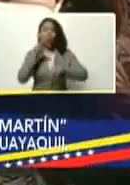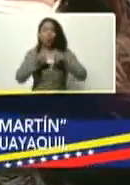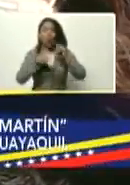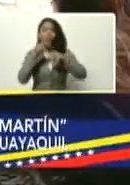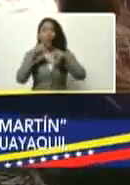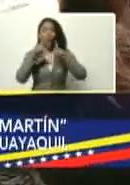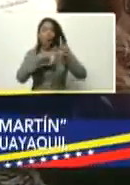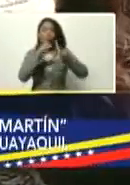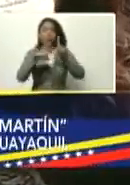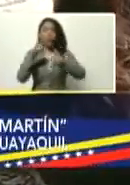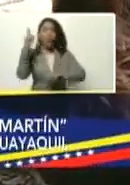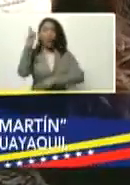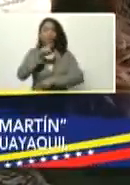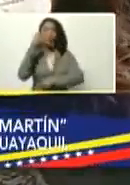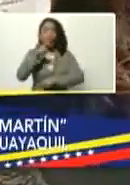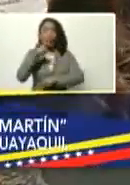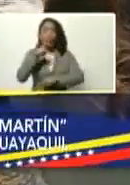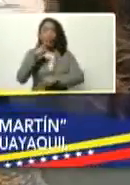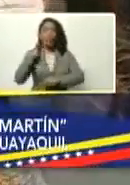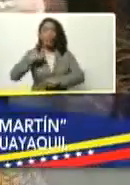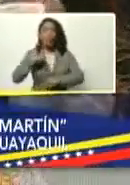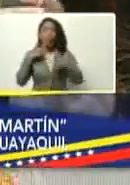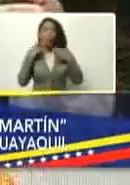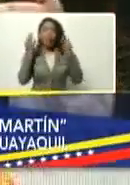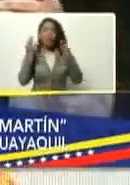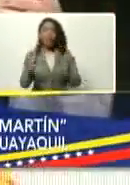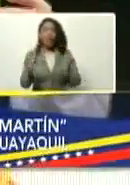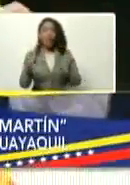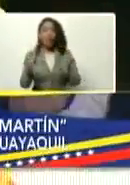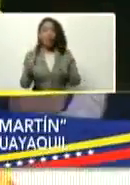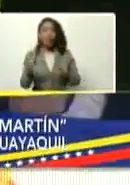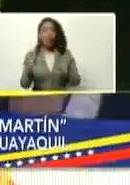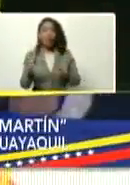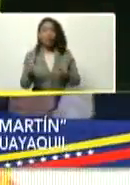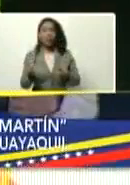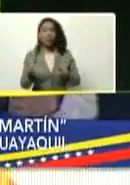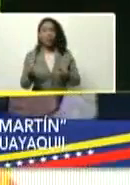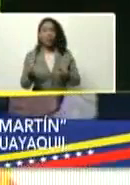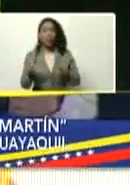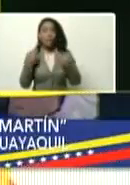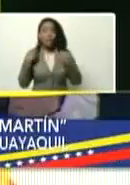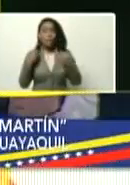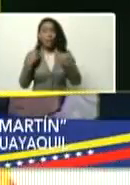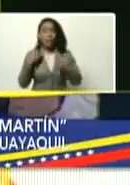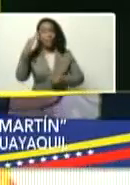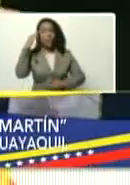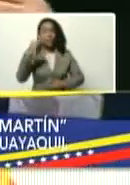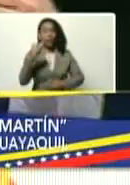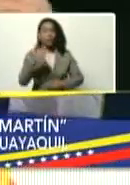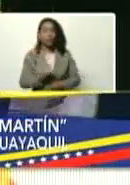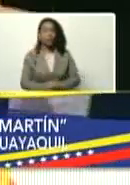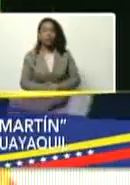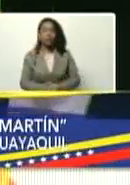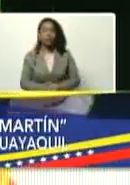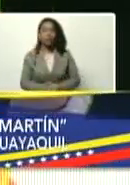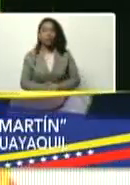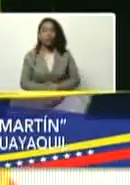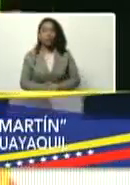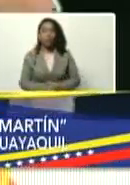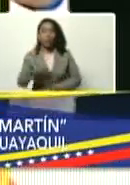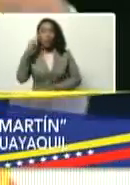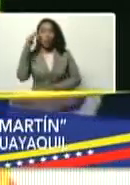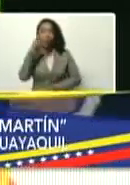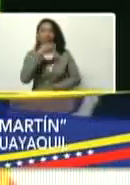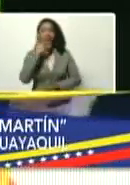necesaria, por tener los uniformes, los habituallamientos para los soldados. Uno ve las cartas